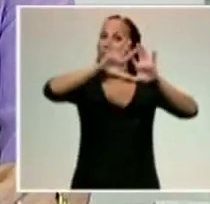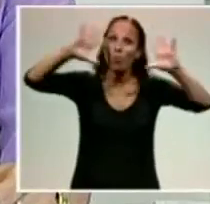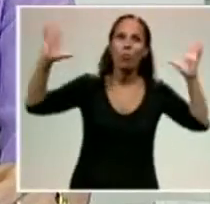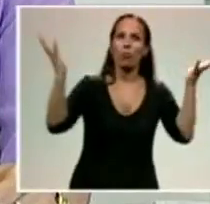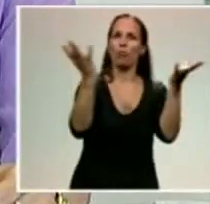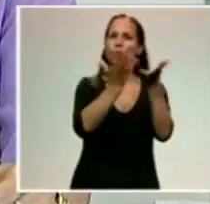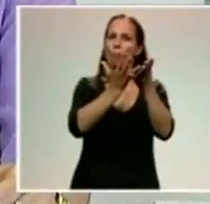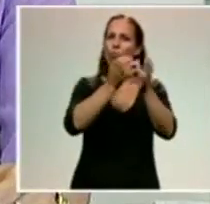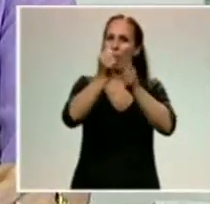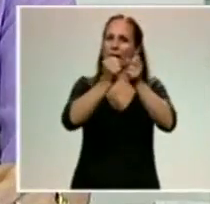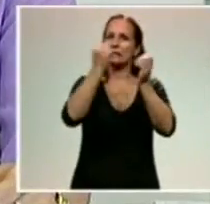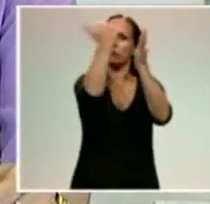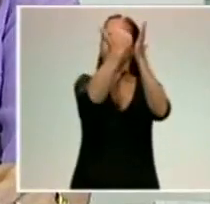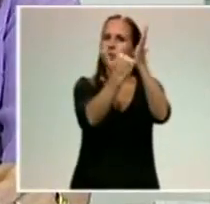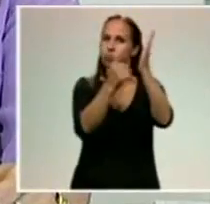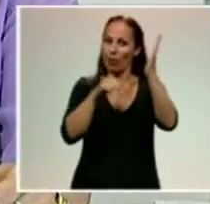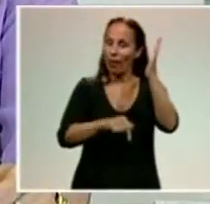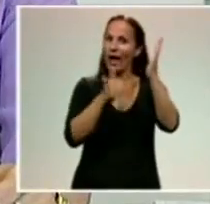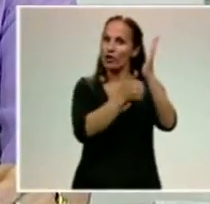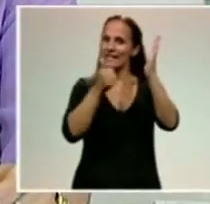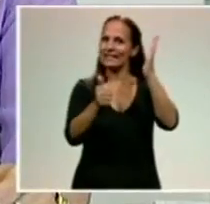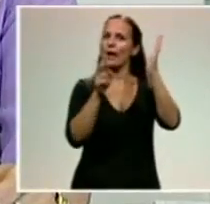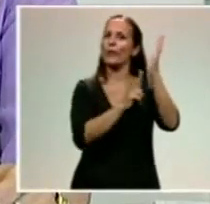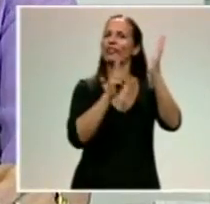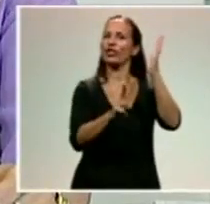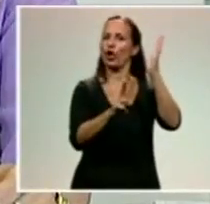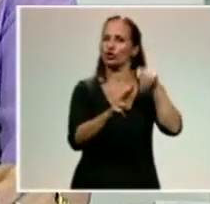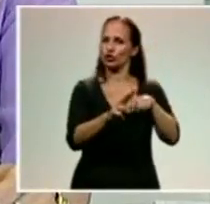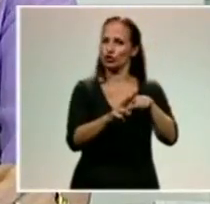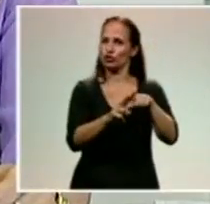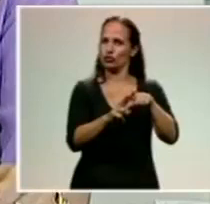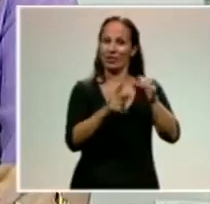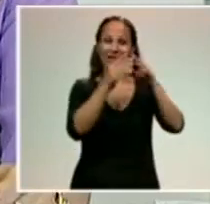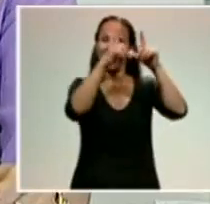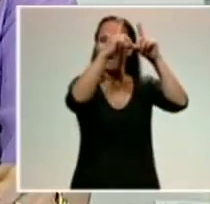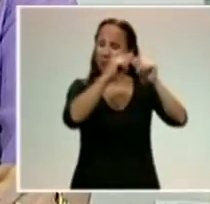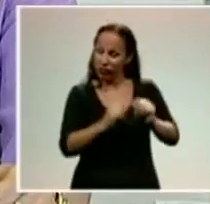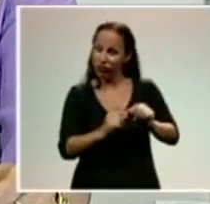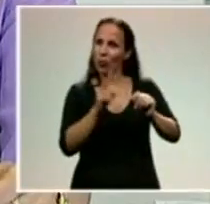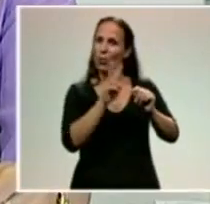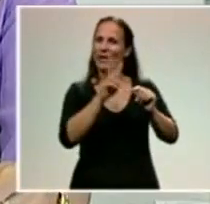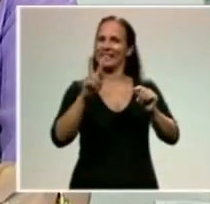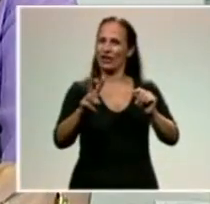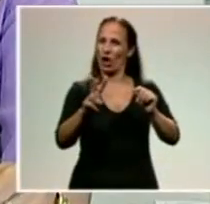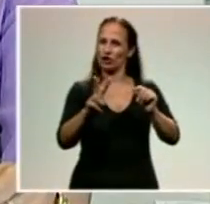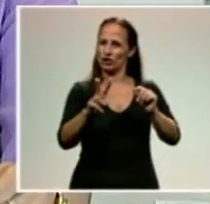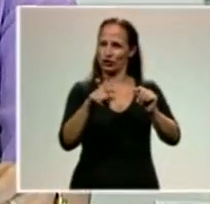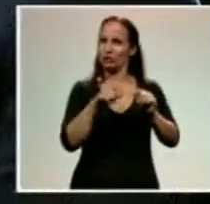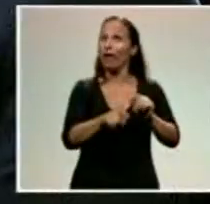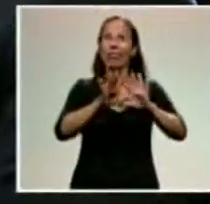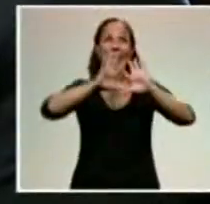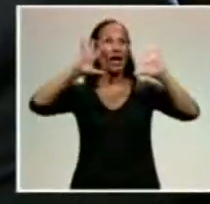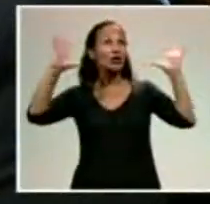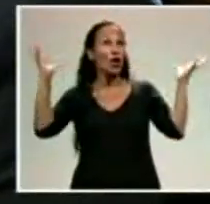Ahora ocupa el puesto 22 entre más de 400 líneas de pasajeros en todo el